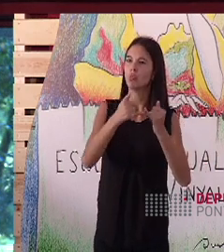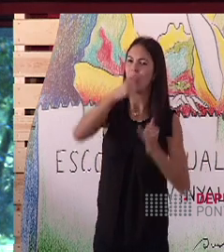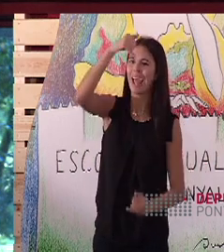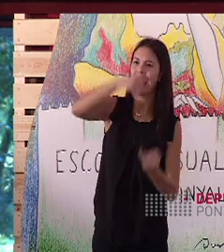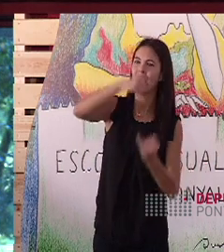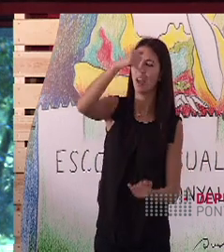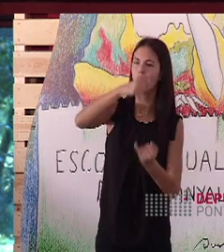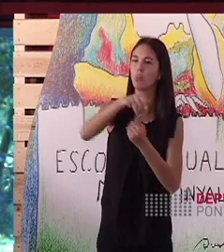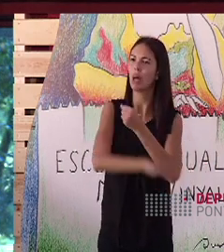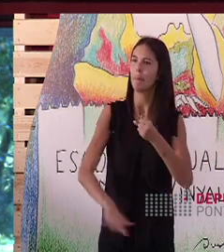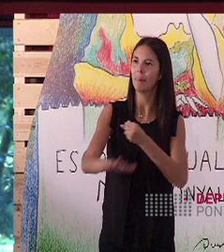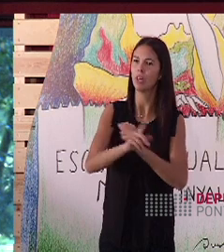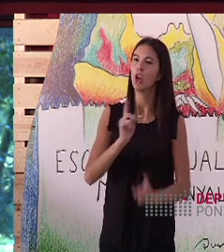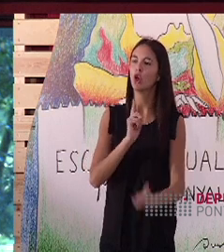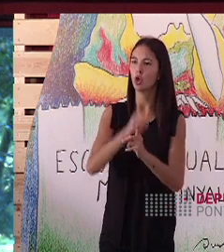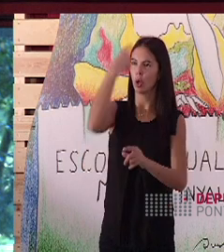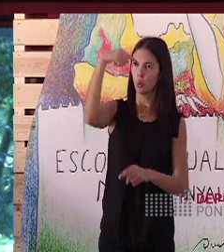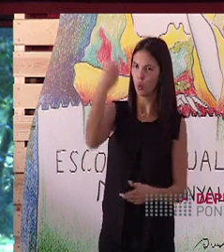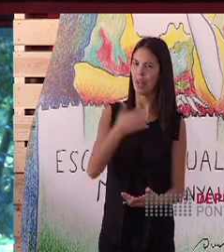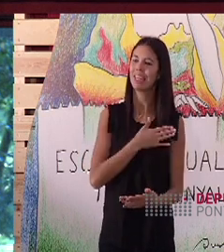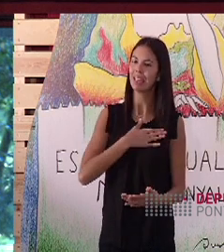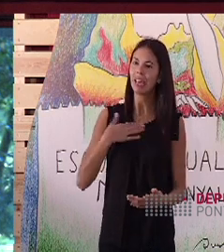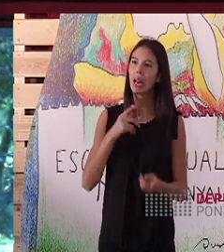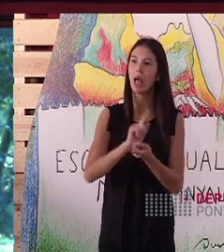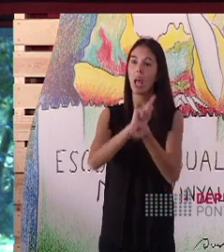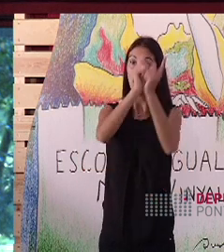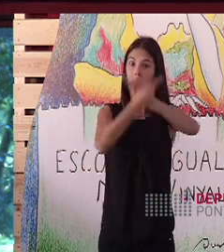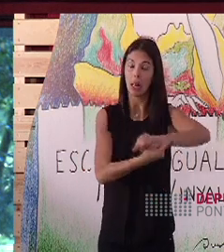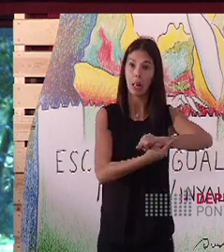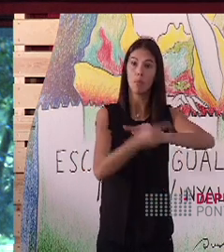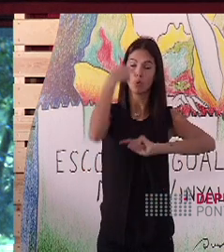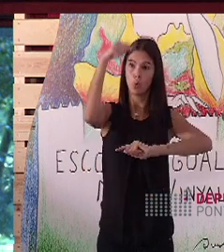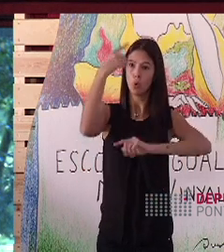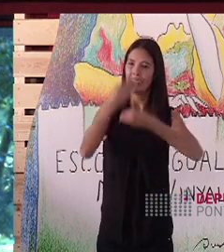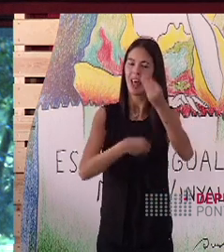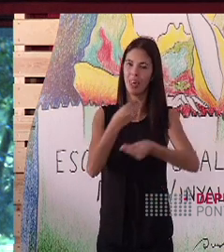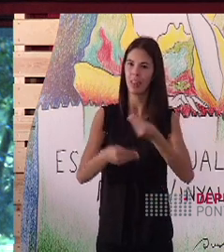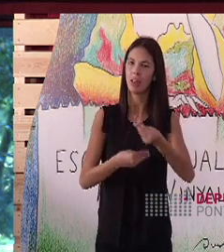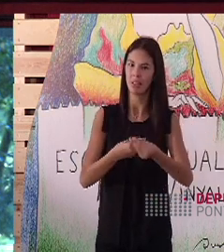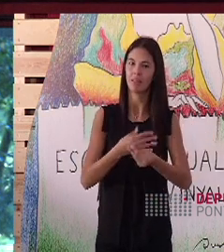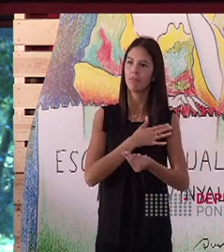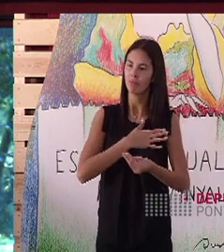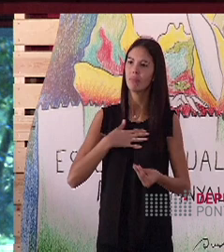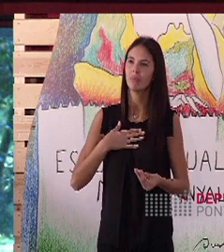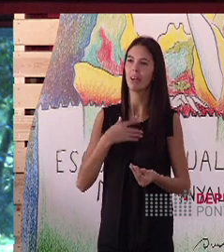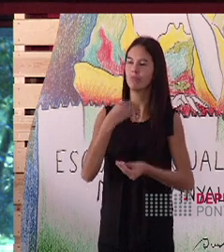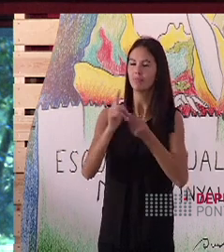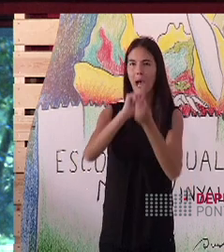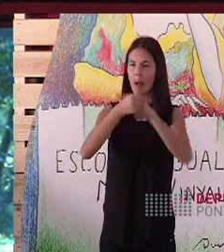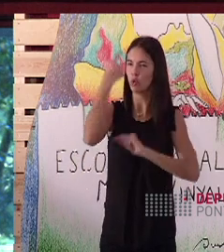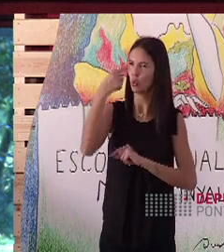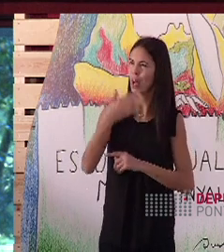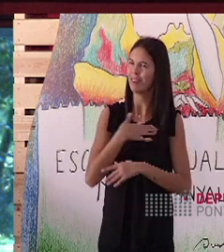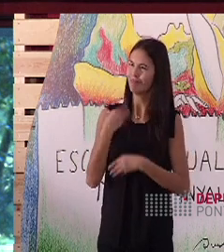fuertemente contracultural. Va a querer hacer cambios desde el poder político, pero sobre todo va a querer hacer cambios